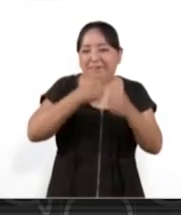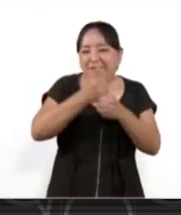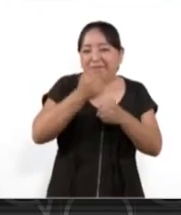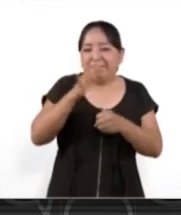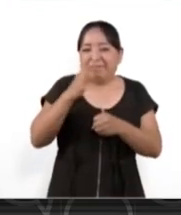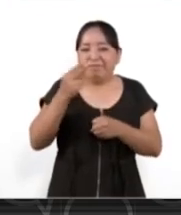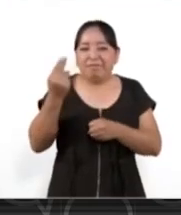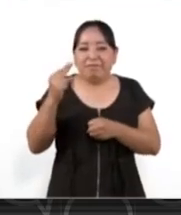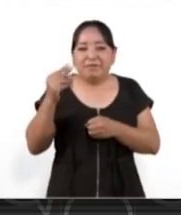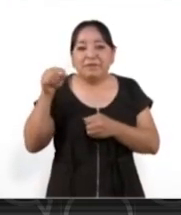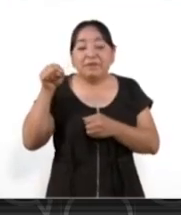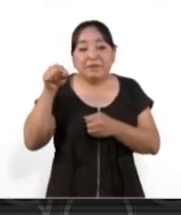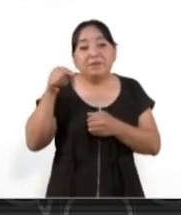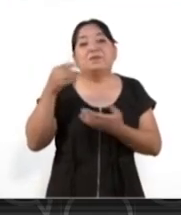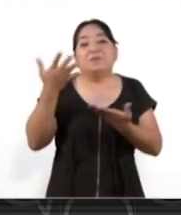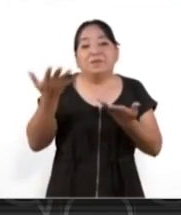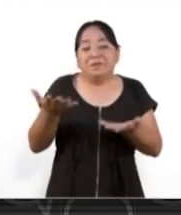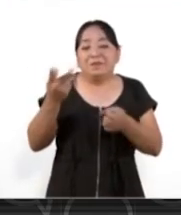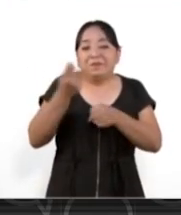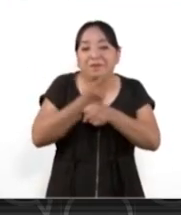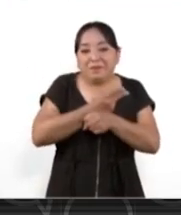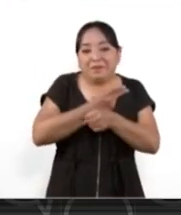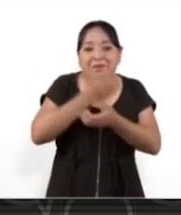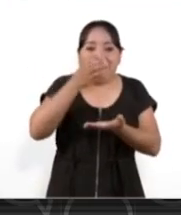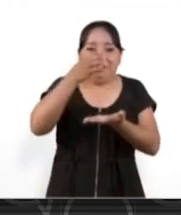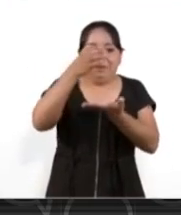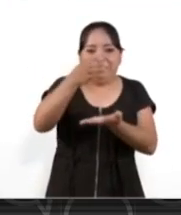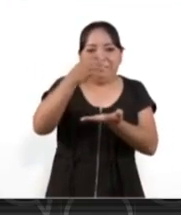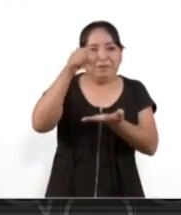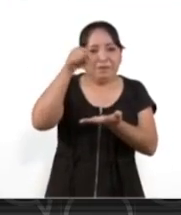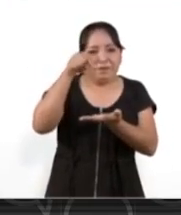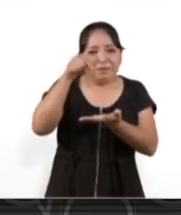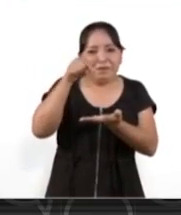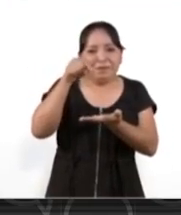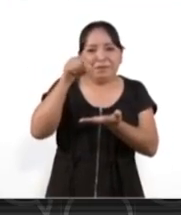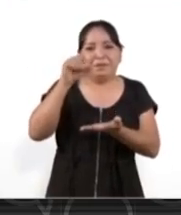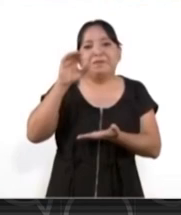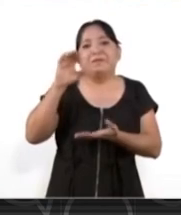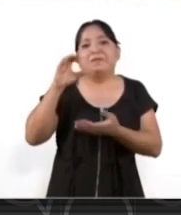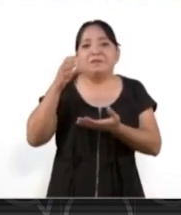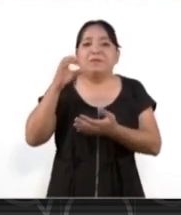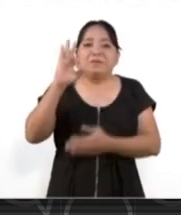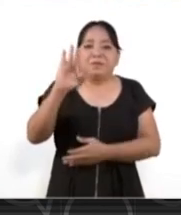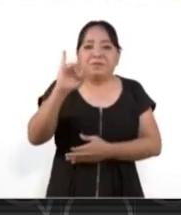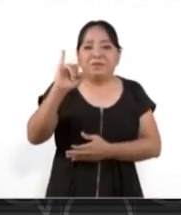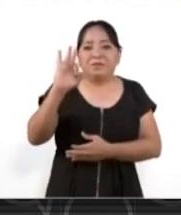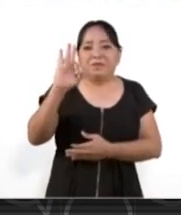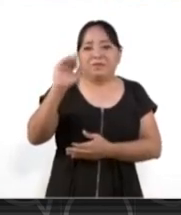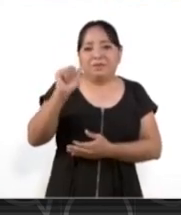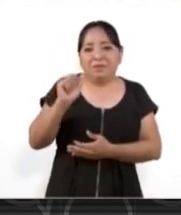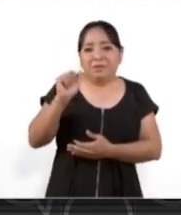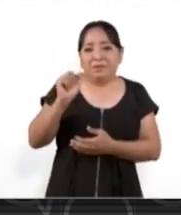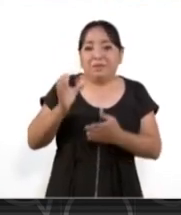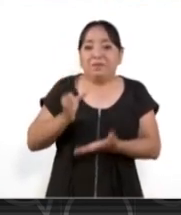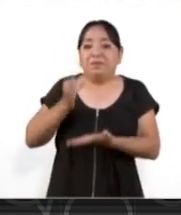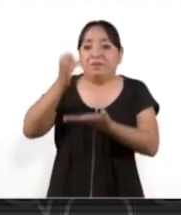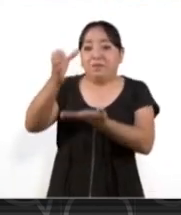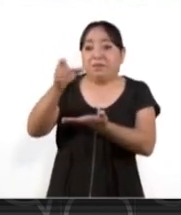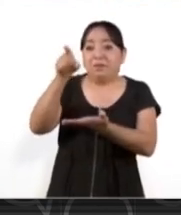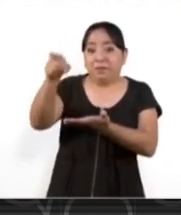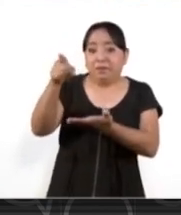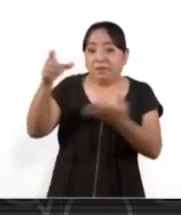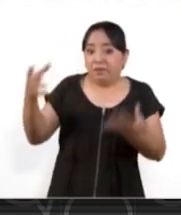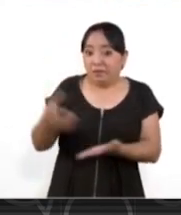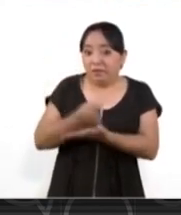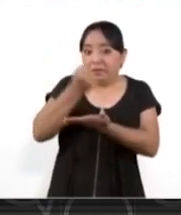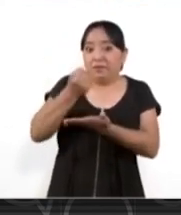El mundo. En particular en América Latina, normalmente la Copa FIFA, que es la que se entrega al primer lugar que se obtiene en